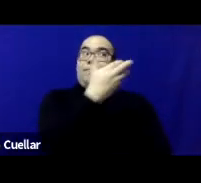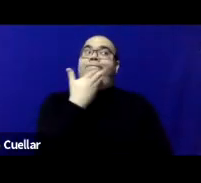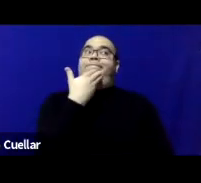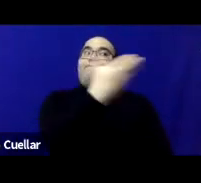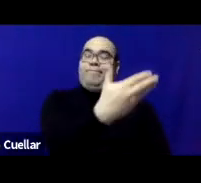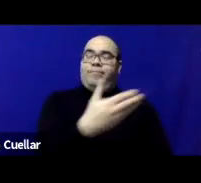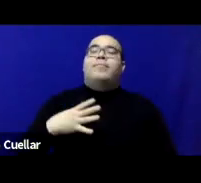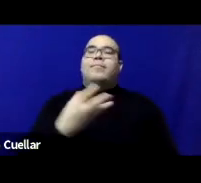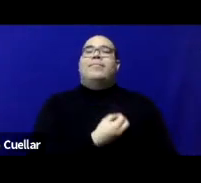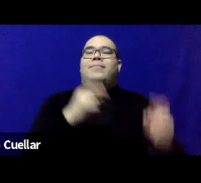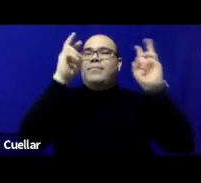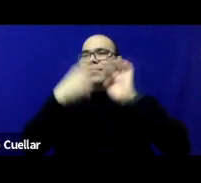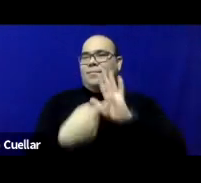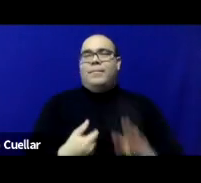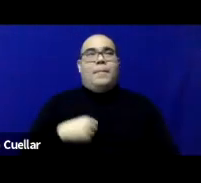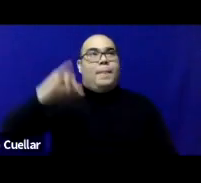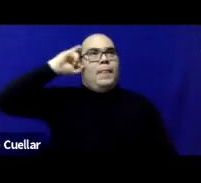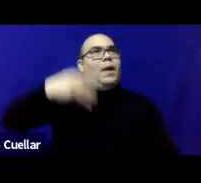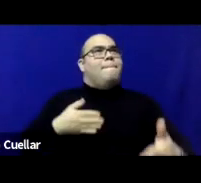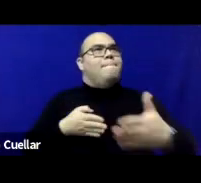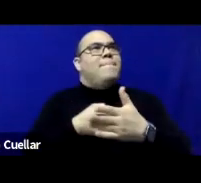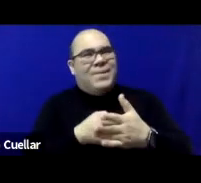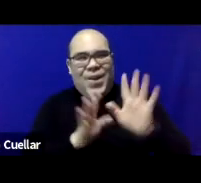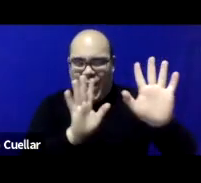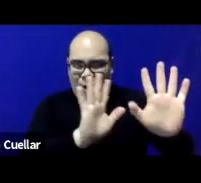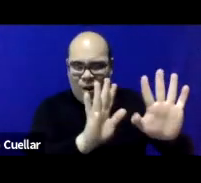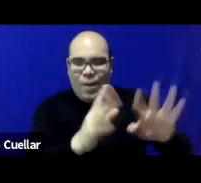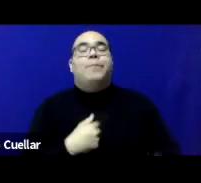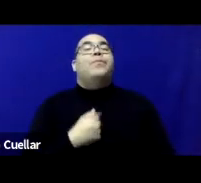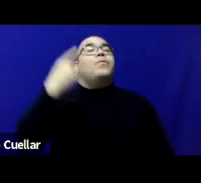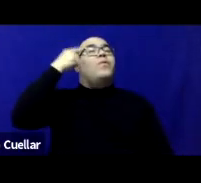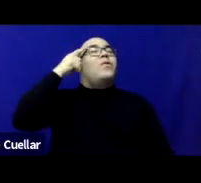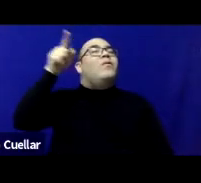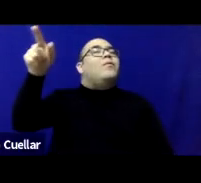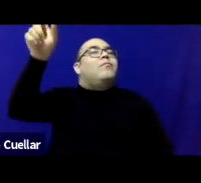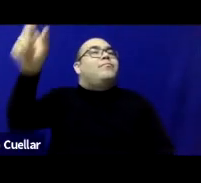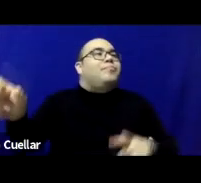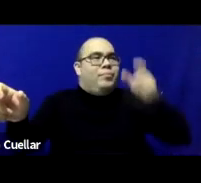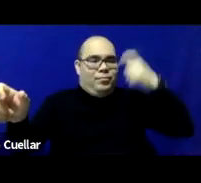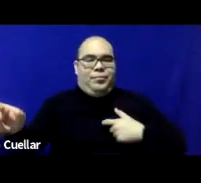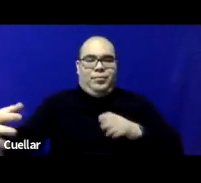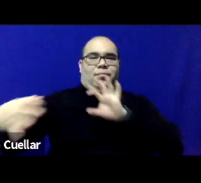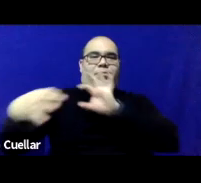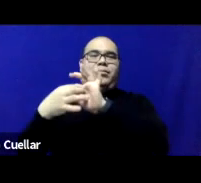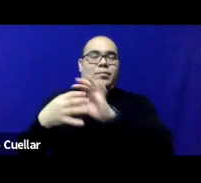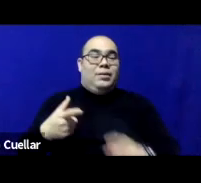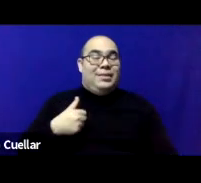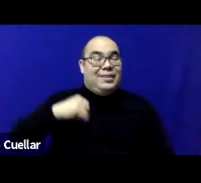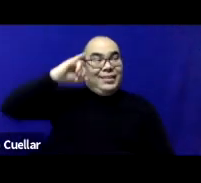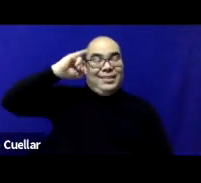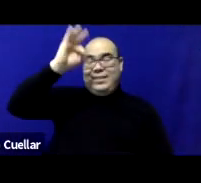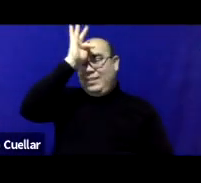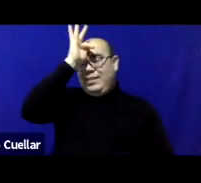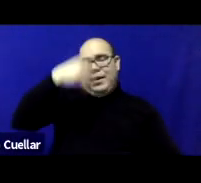importante, más allá de hasta dónde llegan, es cómo logramos trabajar juntos. Nosotros somos felices desde la psicología clínica, y por lo menos